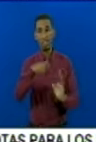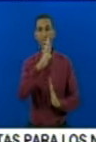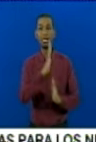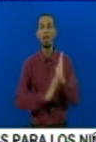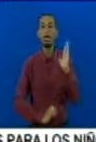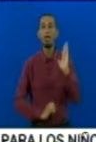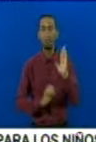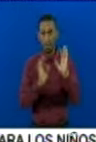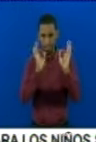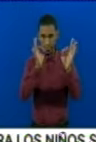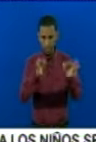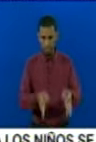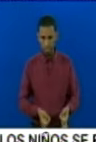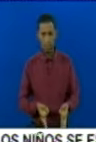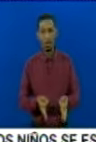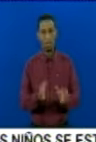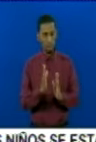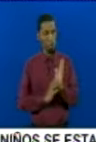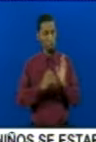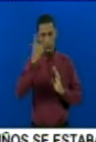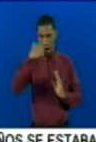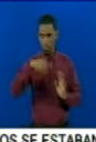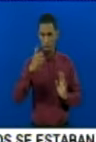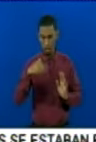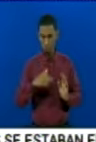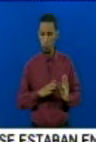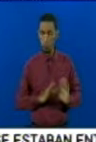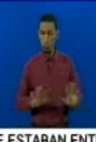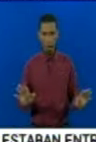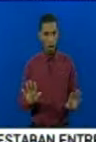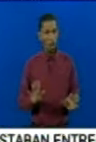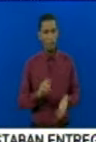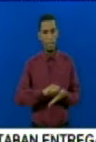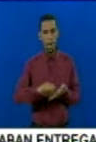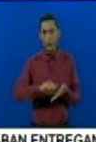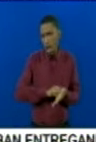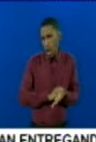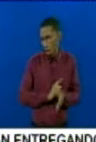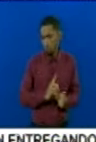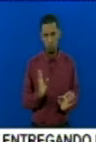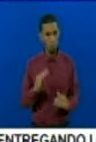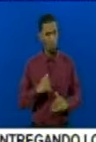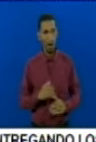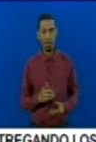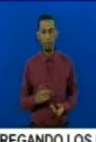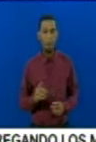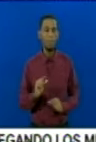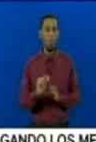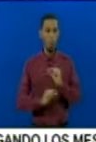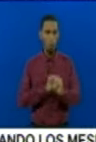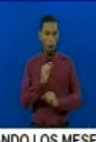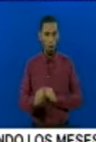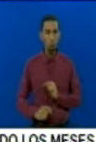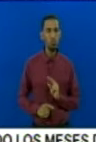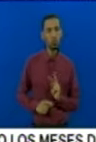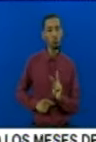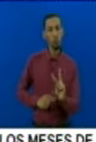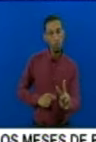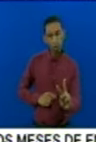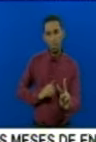Eso se va a garantizar este mes también. No hay ningún ajuste e irá llegando el producto en la medida, repito, en que el